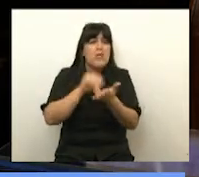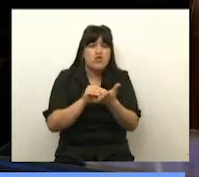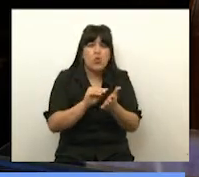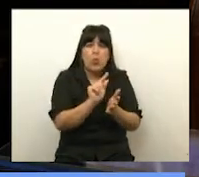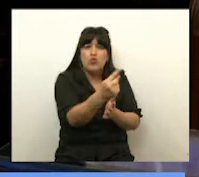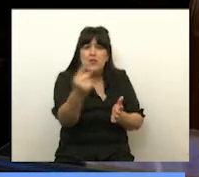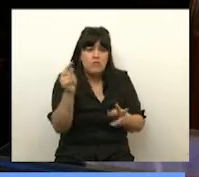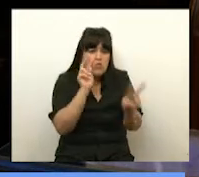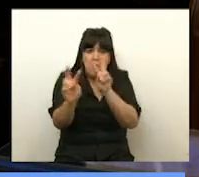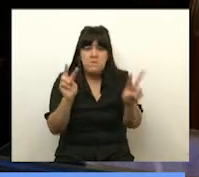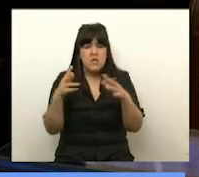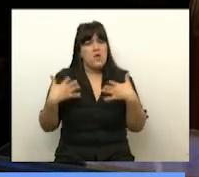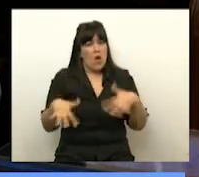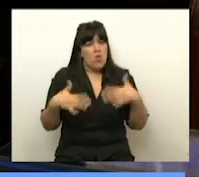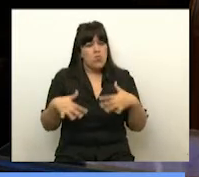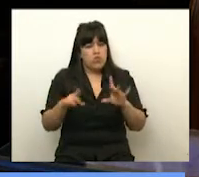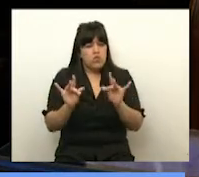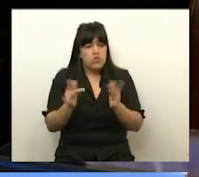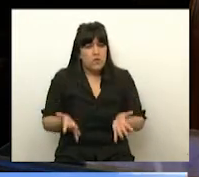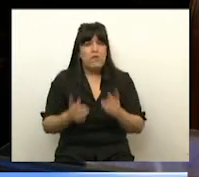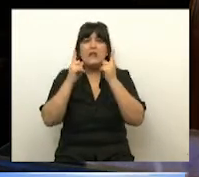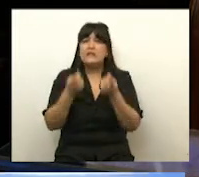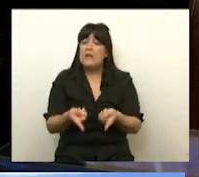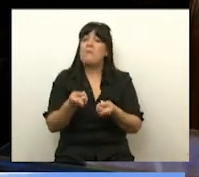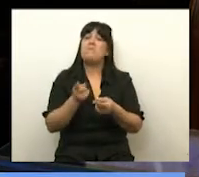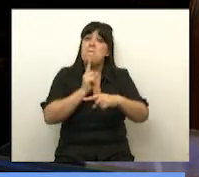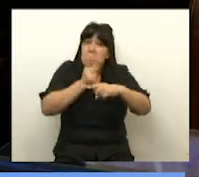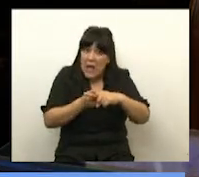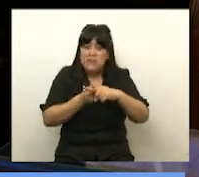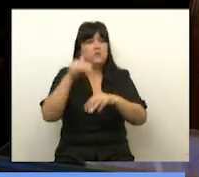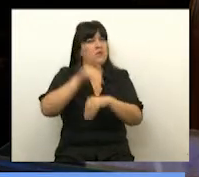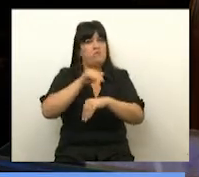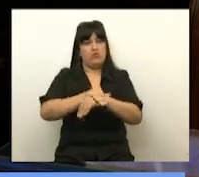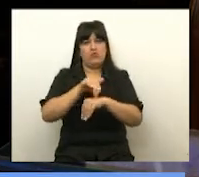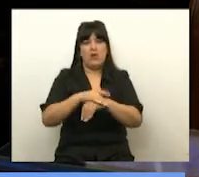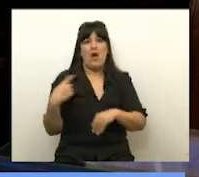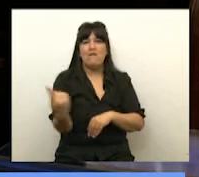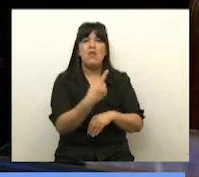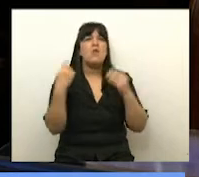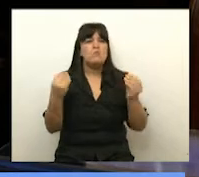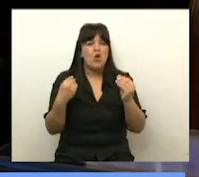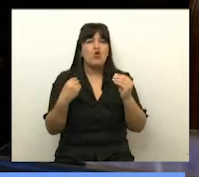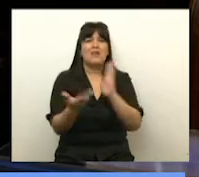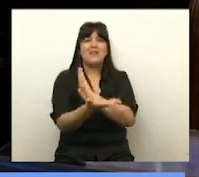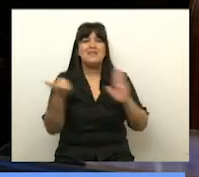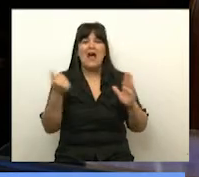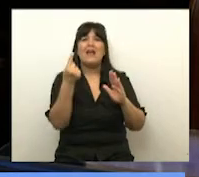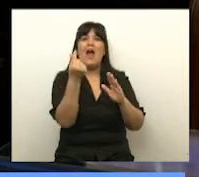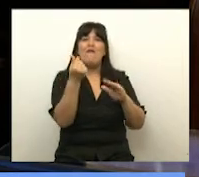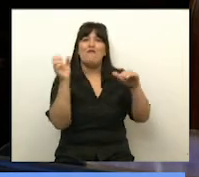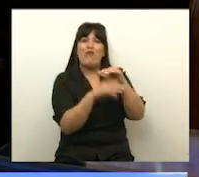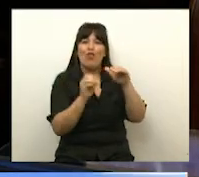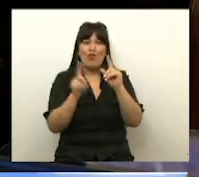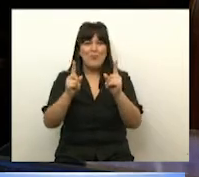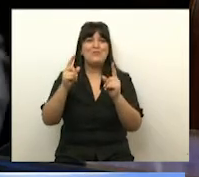A esto hay que sumarle la responsabilidad que tenemos que asumir a partir de la eliminación del Fondo Sojero.